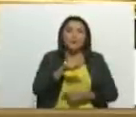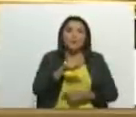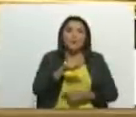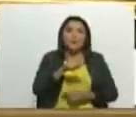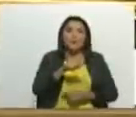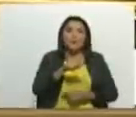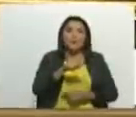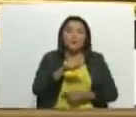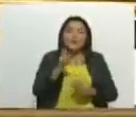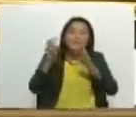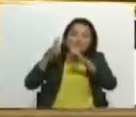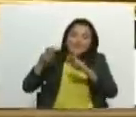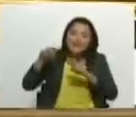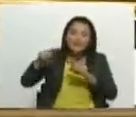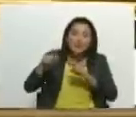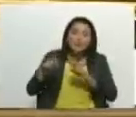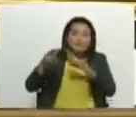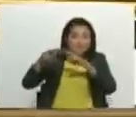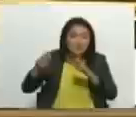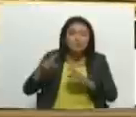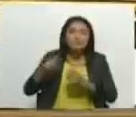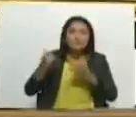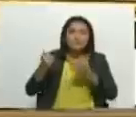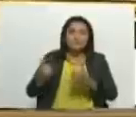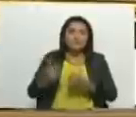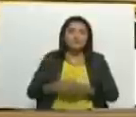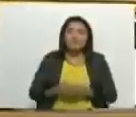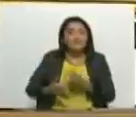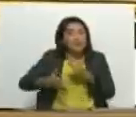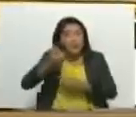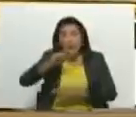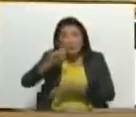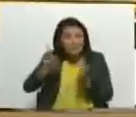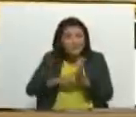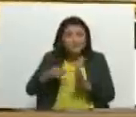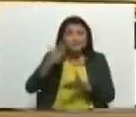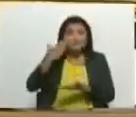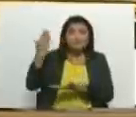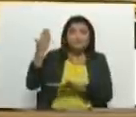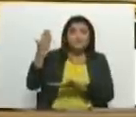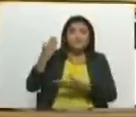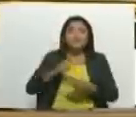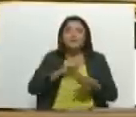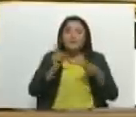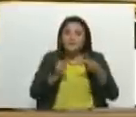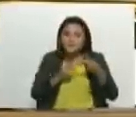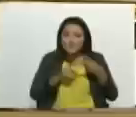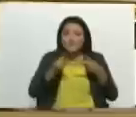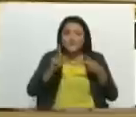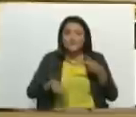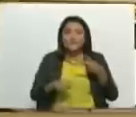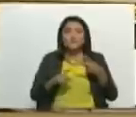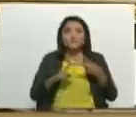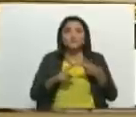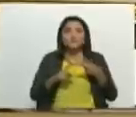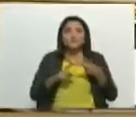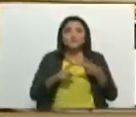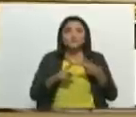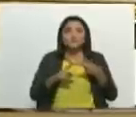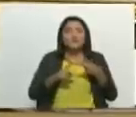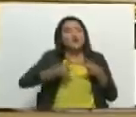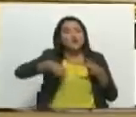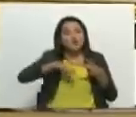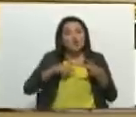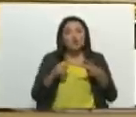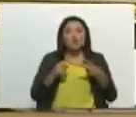esa investigación, esa averiguación, hasta sus últimas consecuencias. Pero también hemos estado en